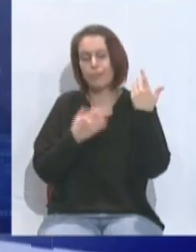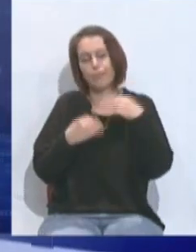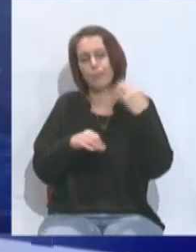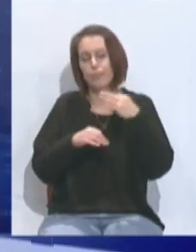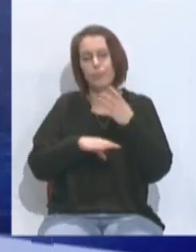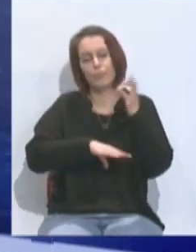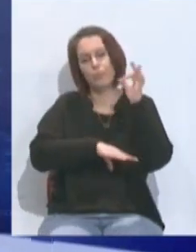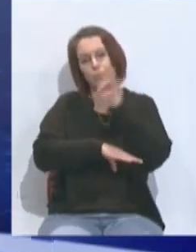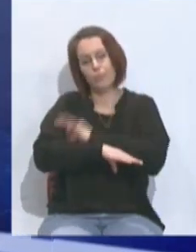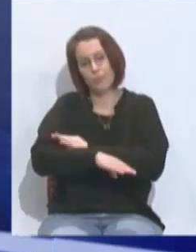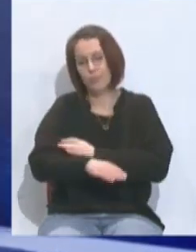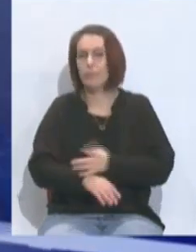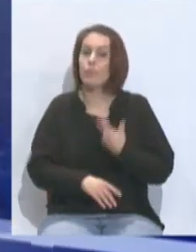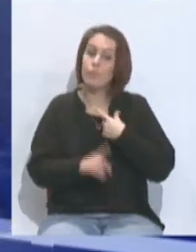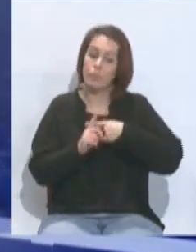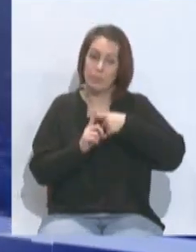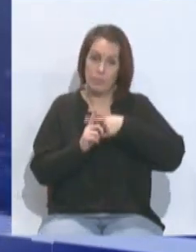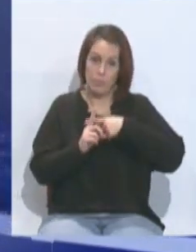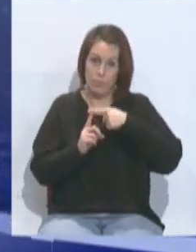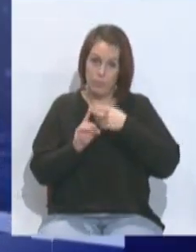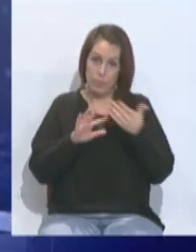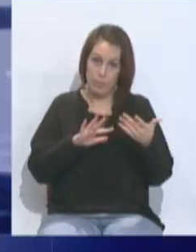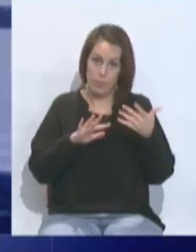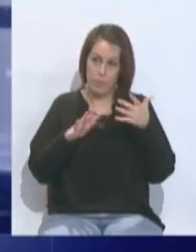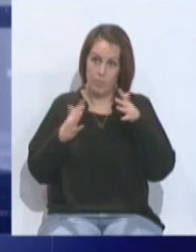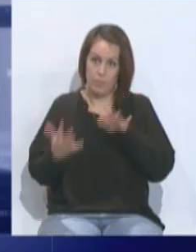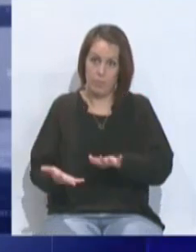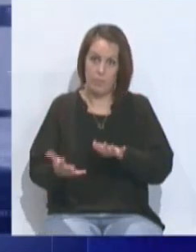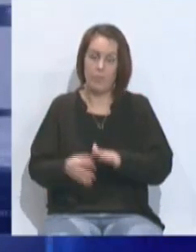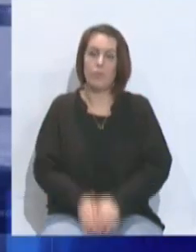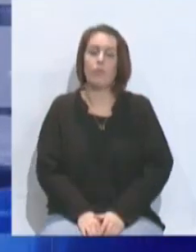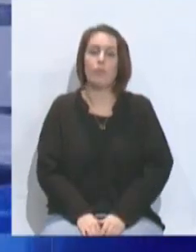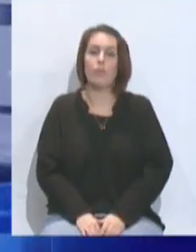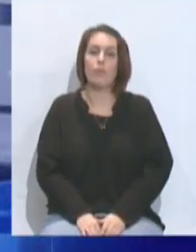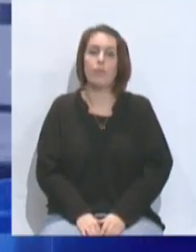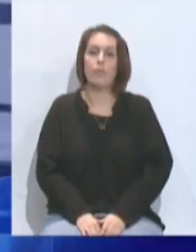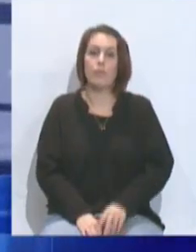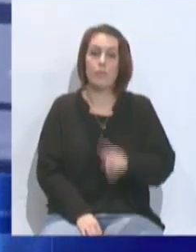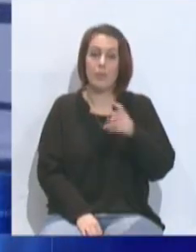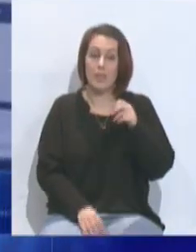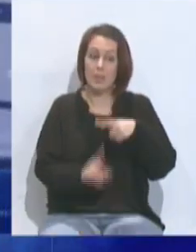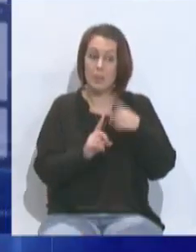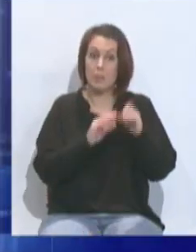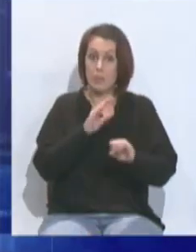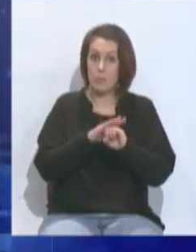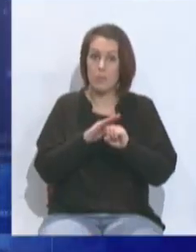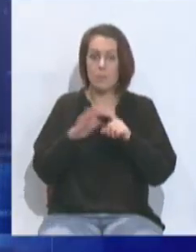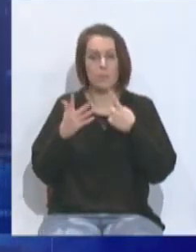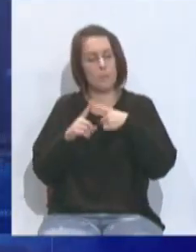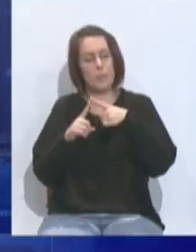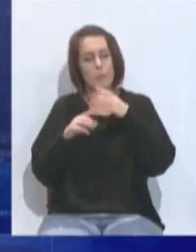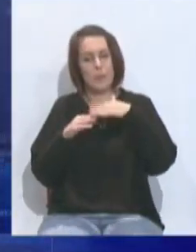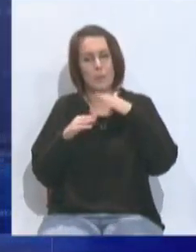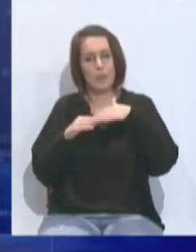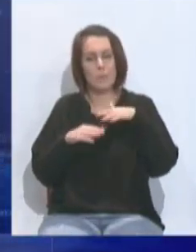probables al final del día. Los valores extremos en cuanto a las temperaturas variarán entre los 20 grados de máxima y los 6 grados